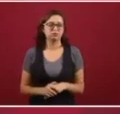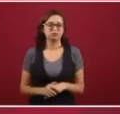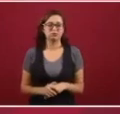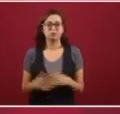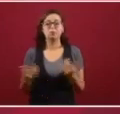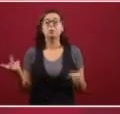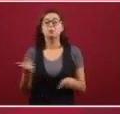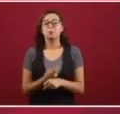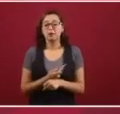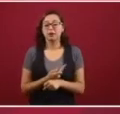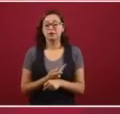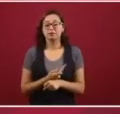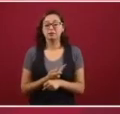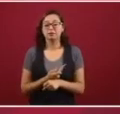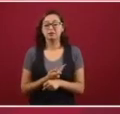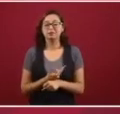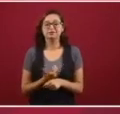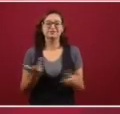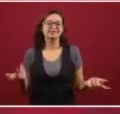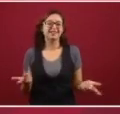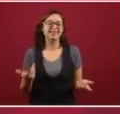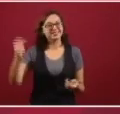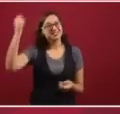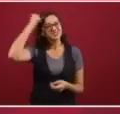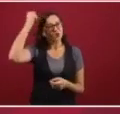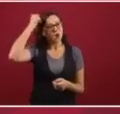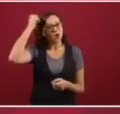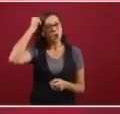pues nada menos que acabar con el lago de Texcoco